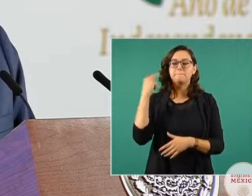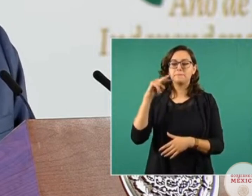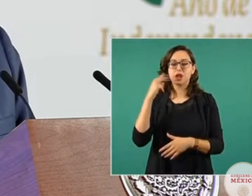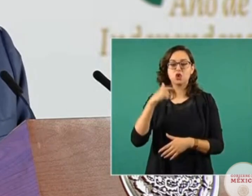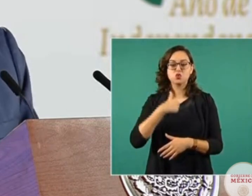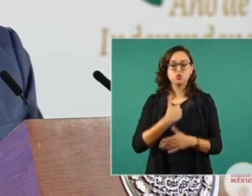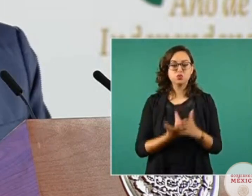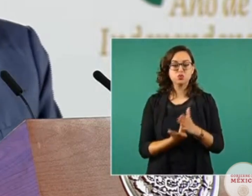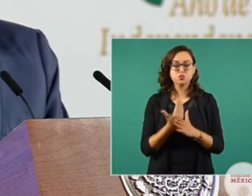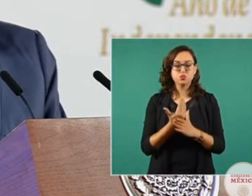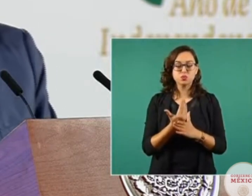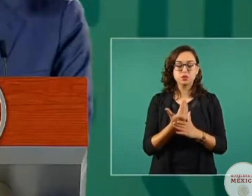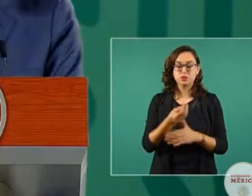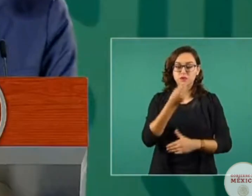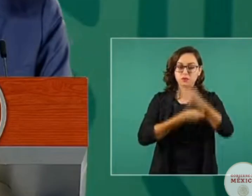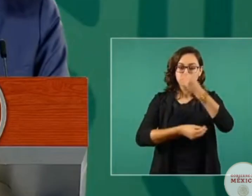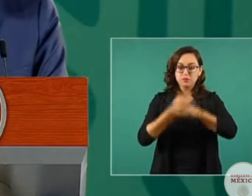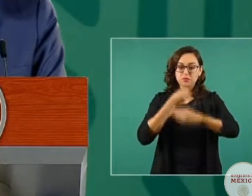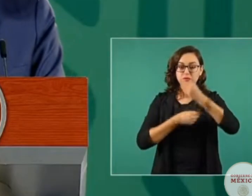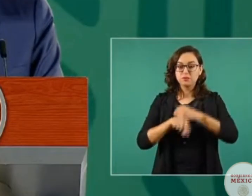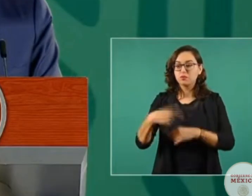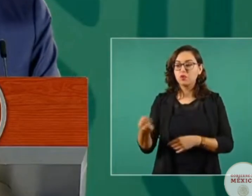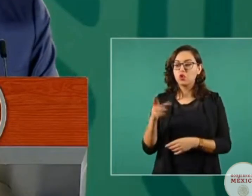cuando Rocío Nale me dice: ¿ya vio lo que dijo